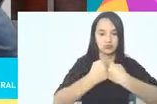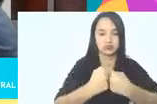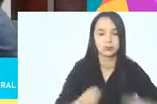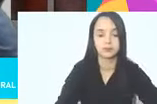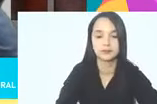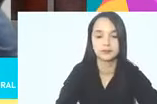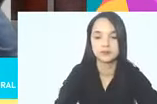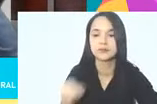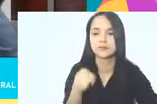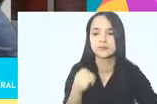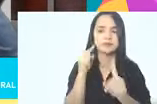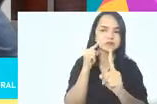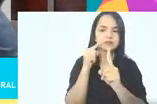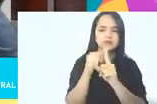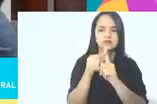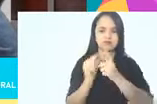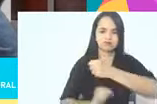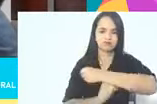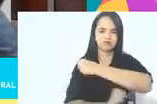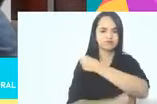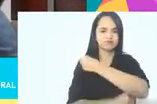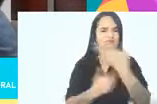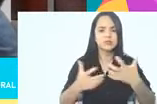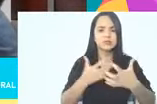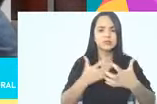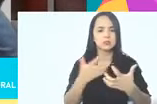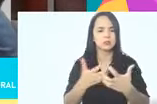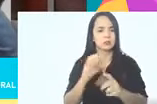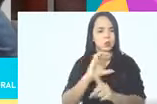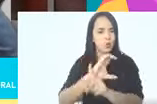Estamos esperando que se conecten más amigos.